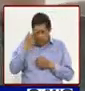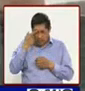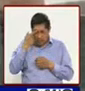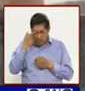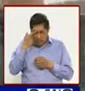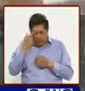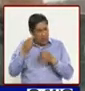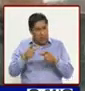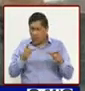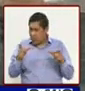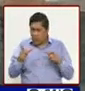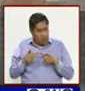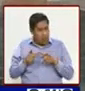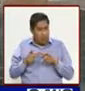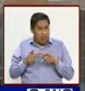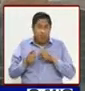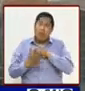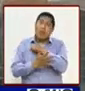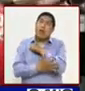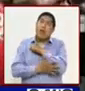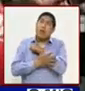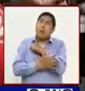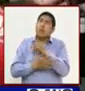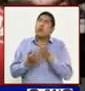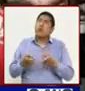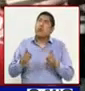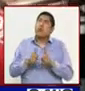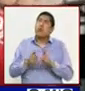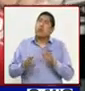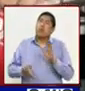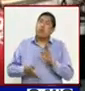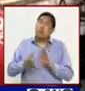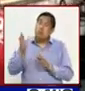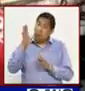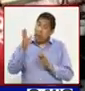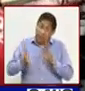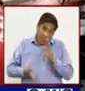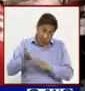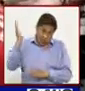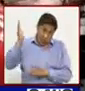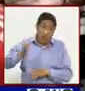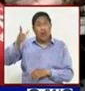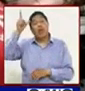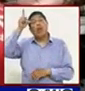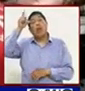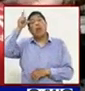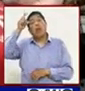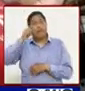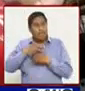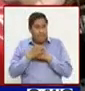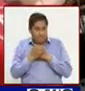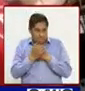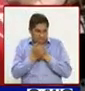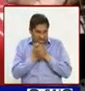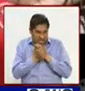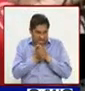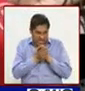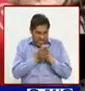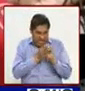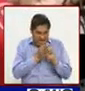lugar del campo, cuando la madre salía, el padrastro aprovechaba de